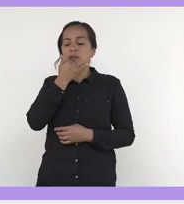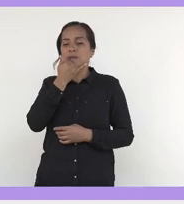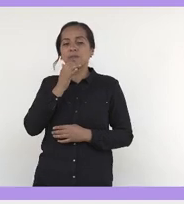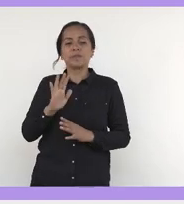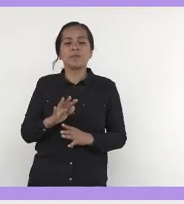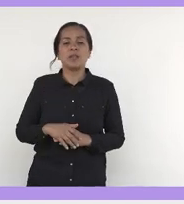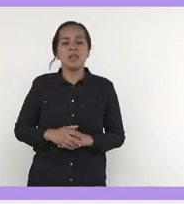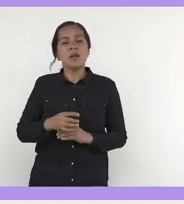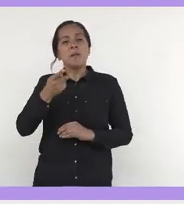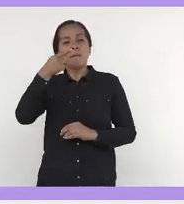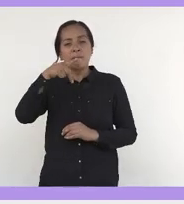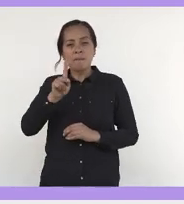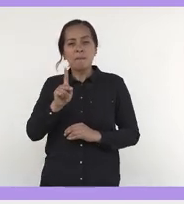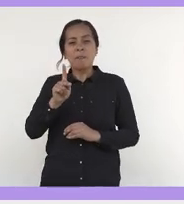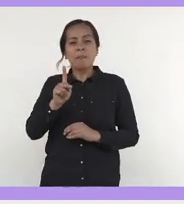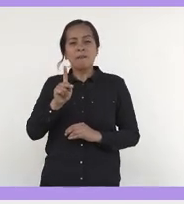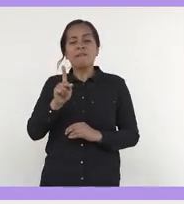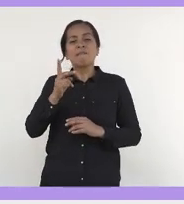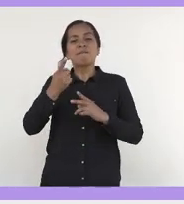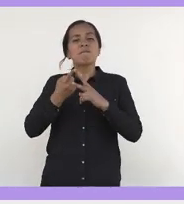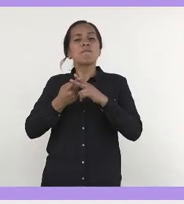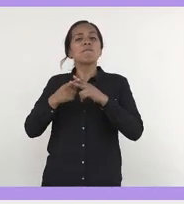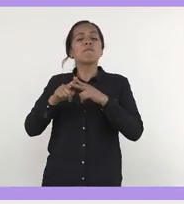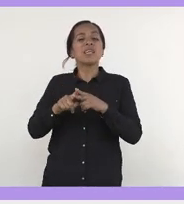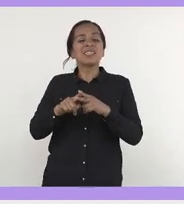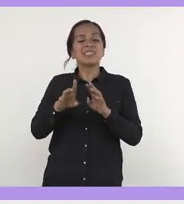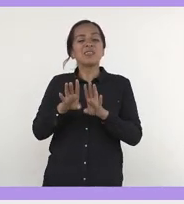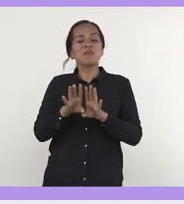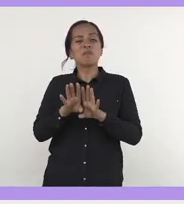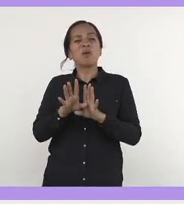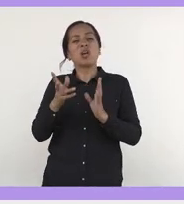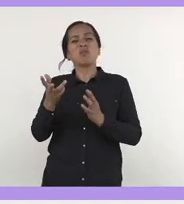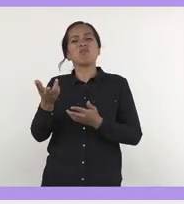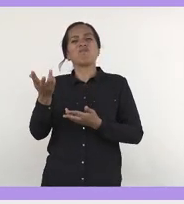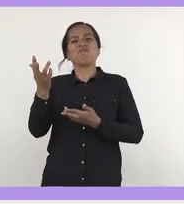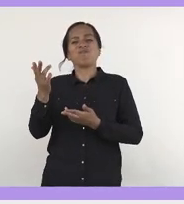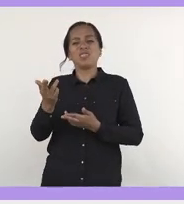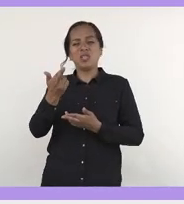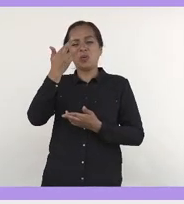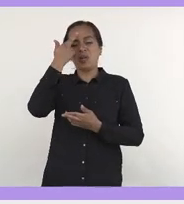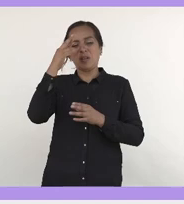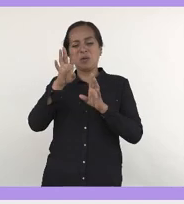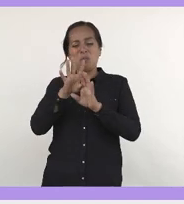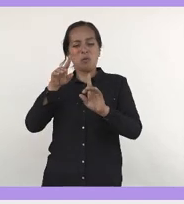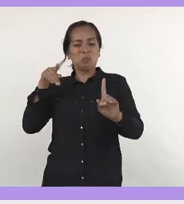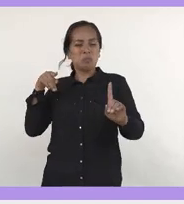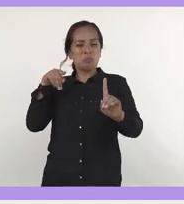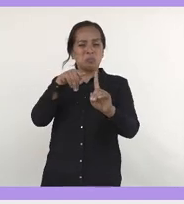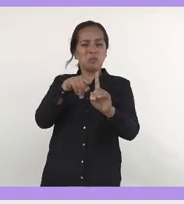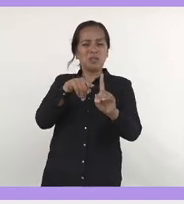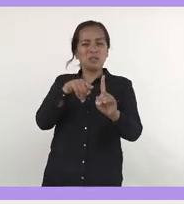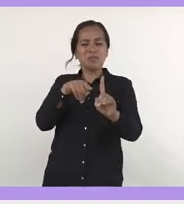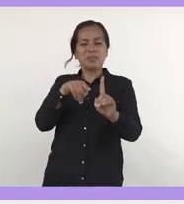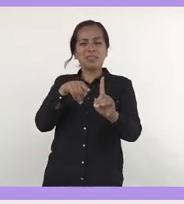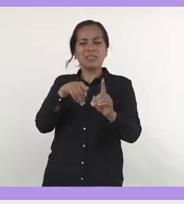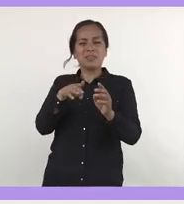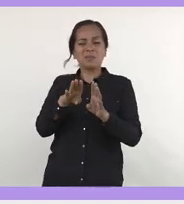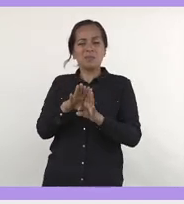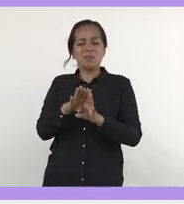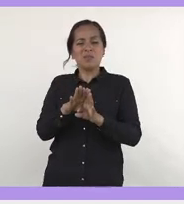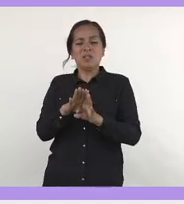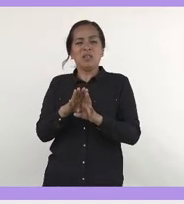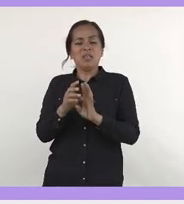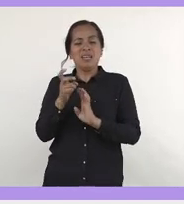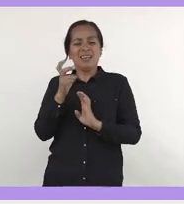pero pero empieza a ver como ese rebote de una perspectiva directa y un espejo más pues eso